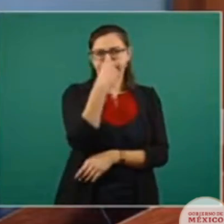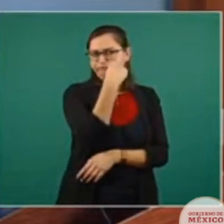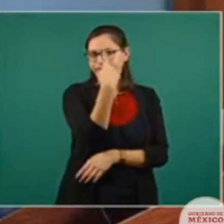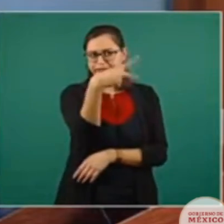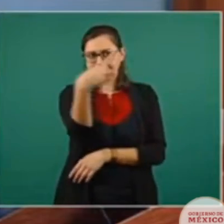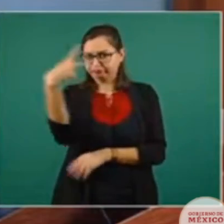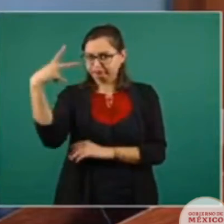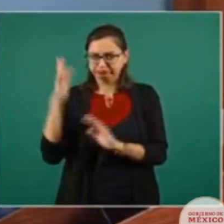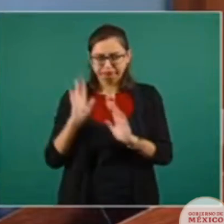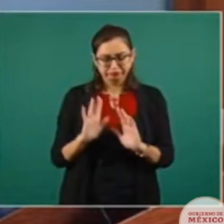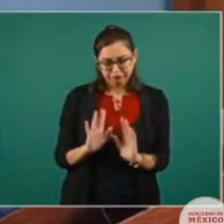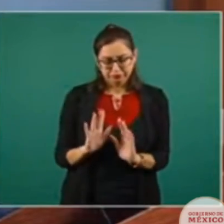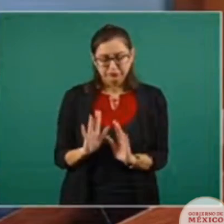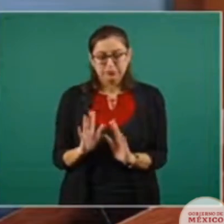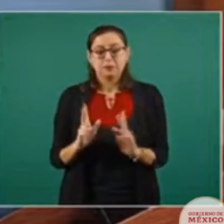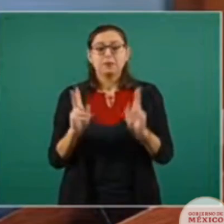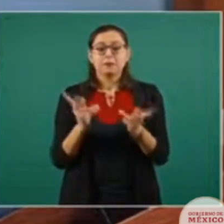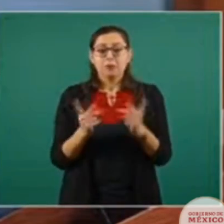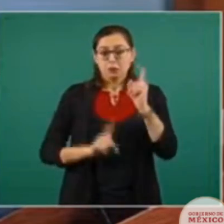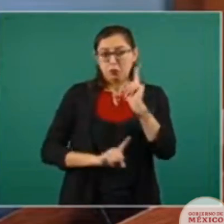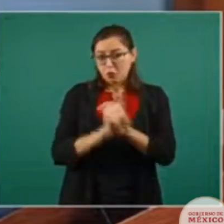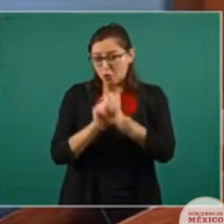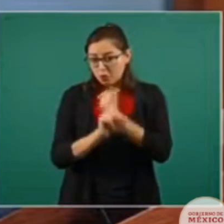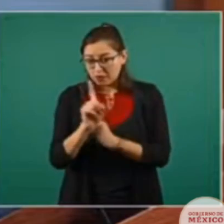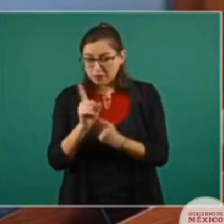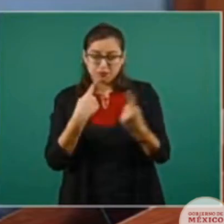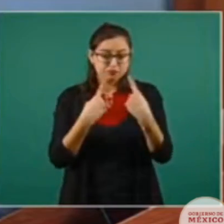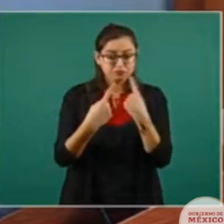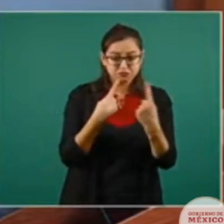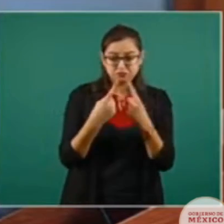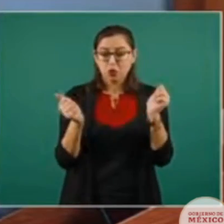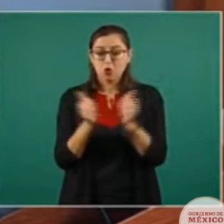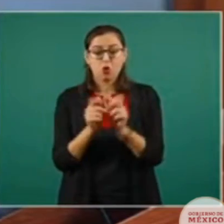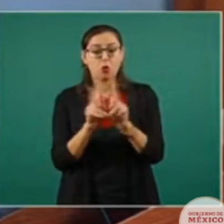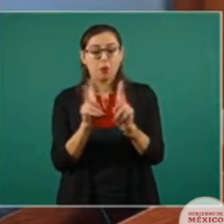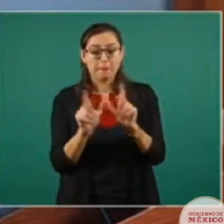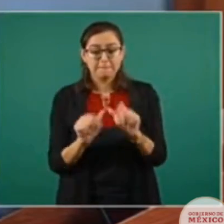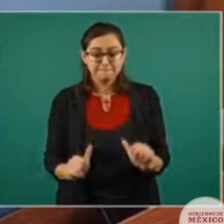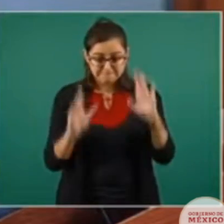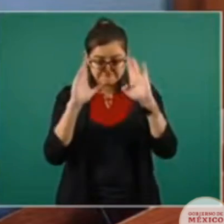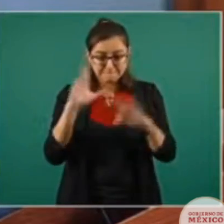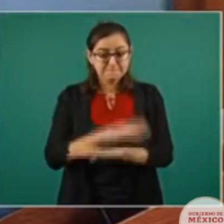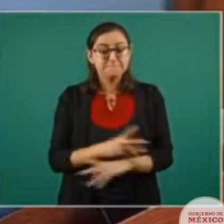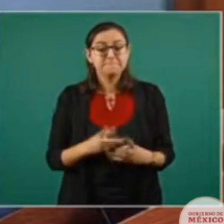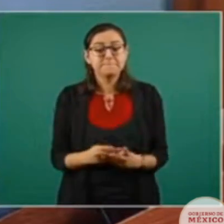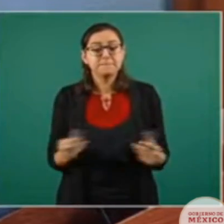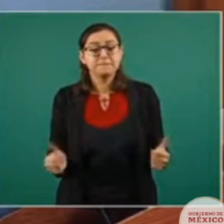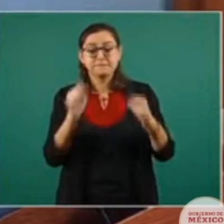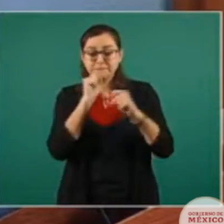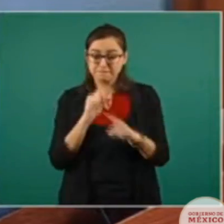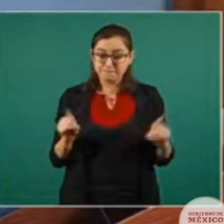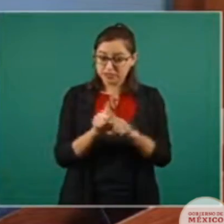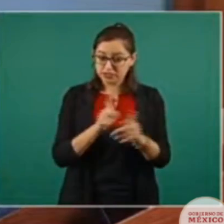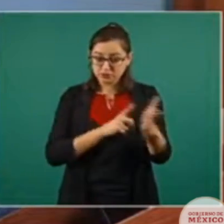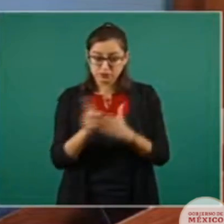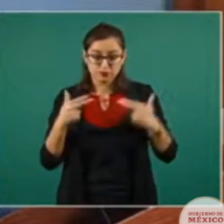de los pueblos, la solución pacífica de las controversias y el respeto, protección y promoción de los